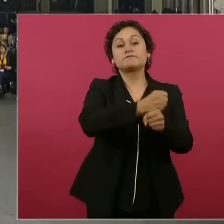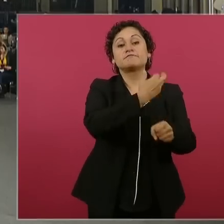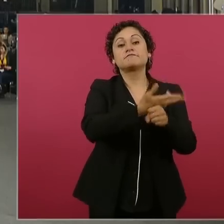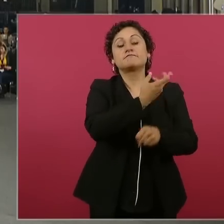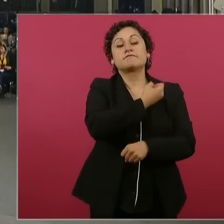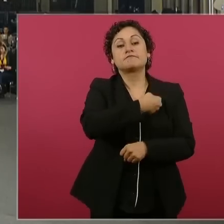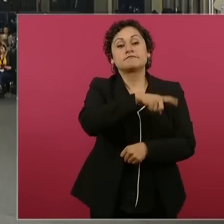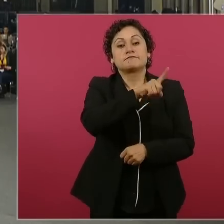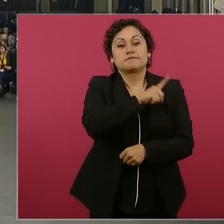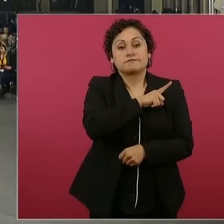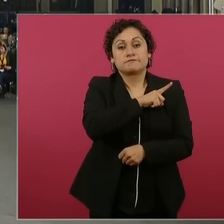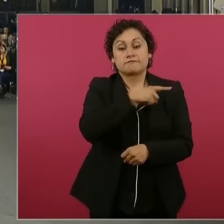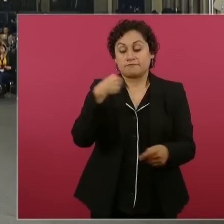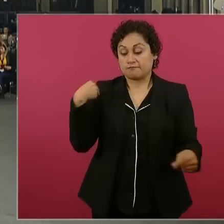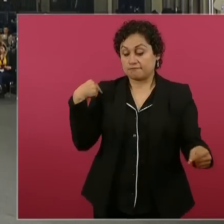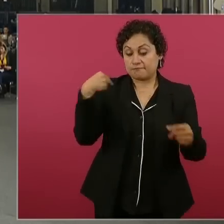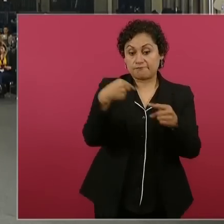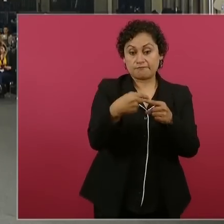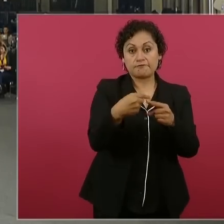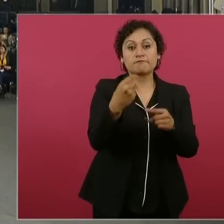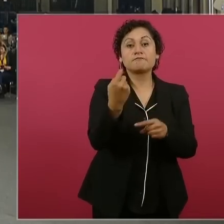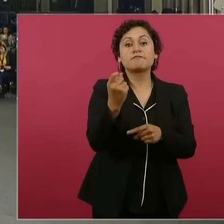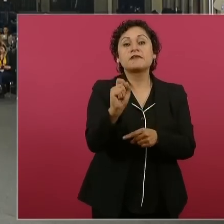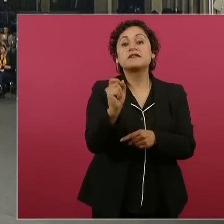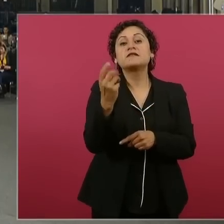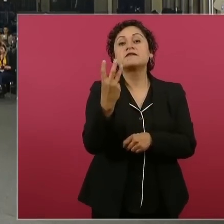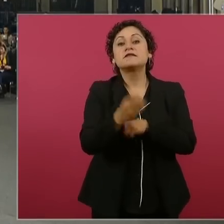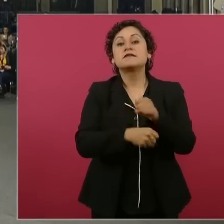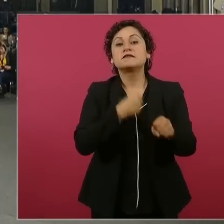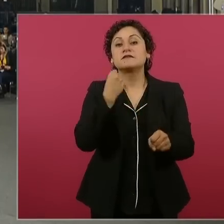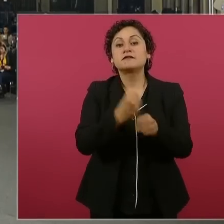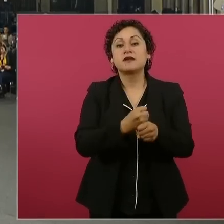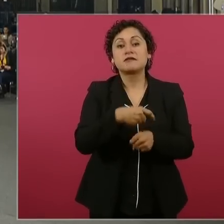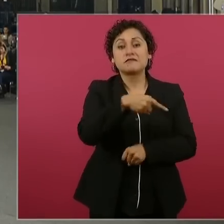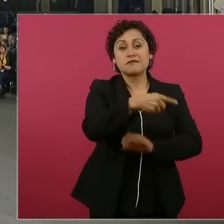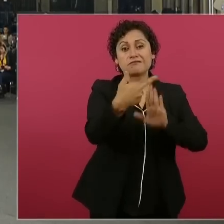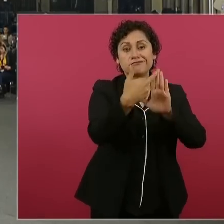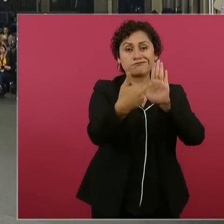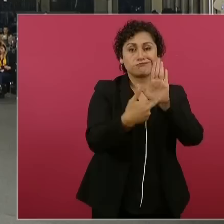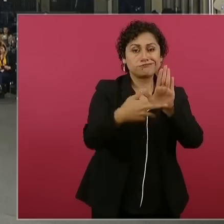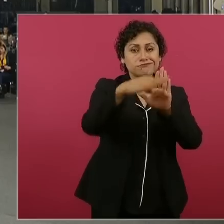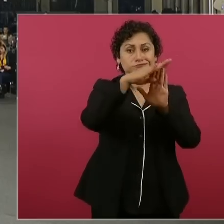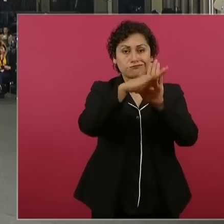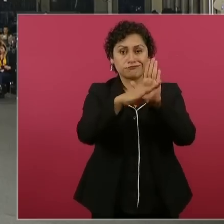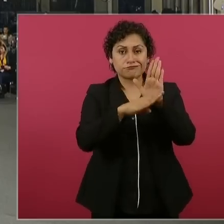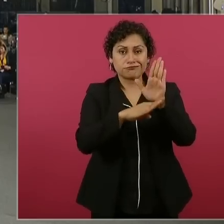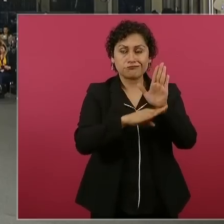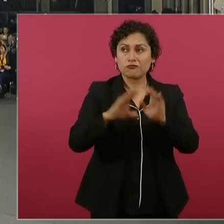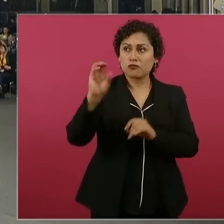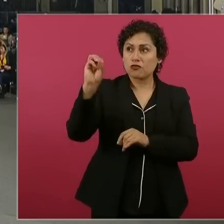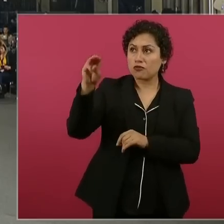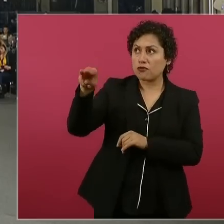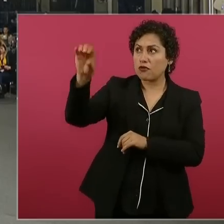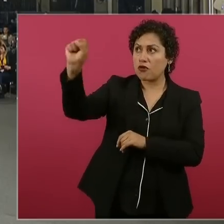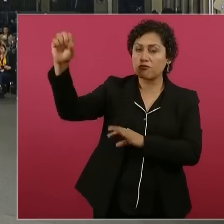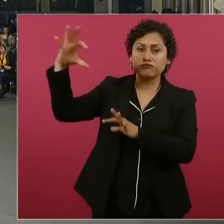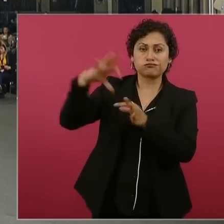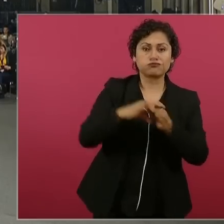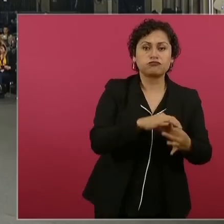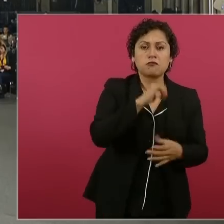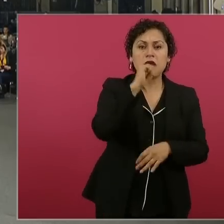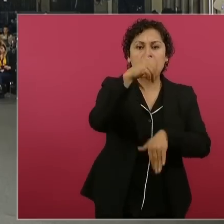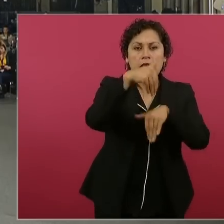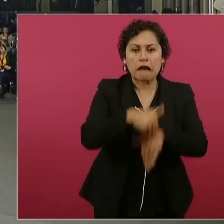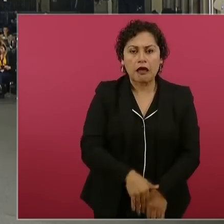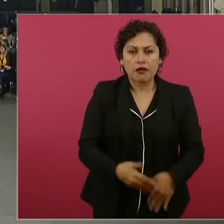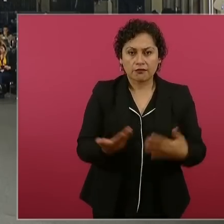que a 23 años pues no ha cumplido con los lineamientos dictados por la Organización Mundial de la Salud